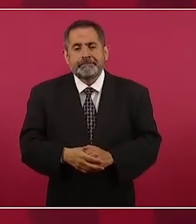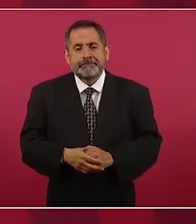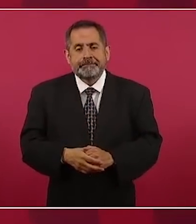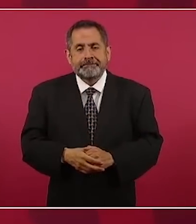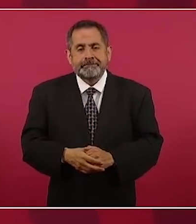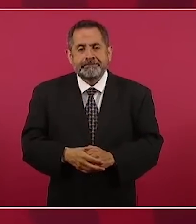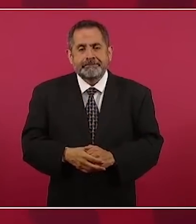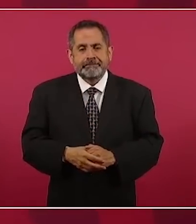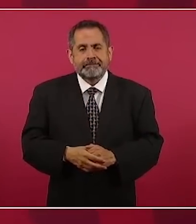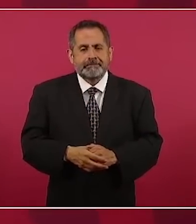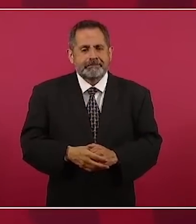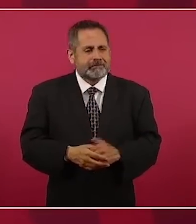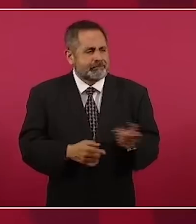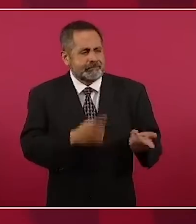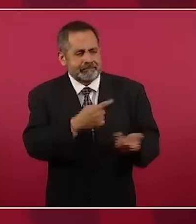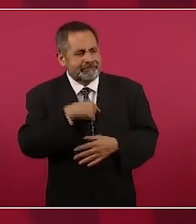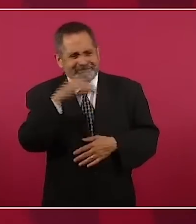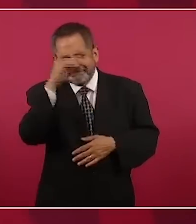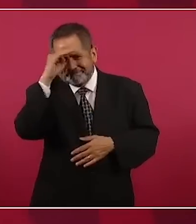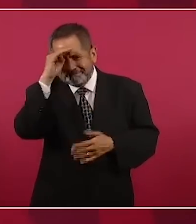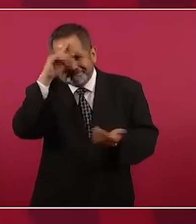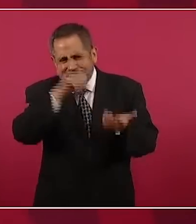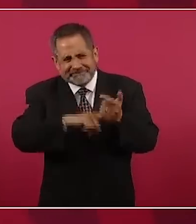O qué han pensado.